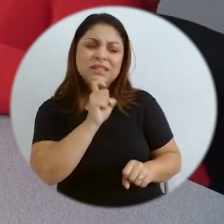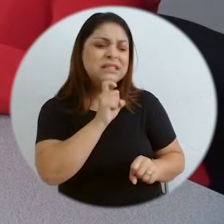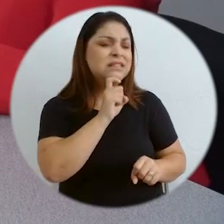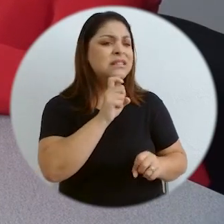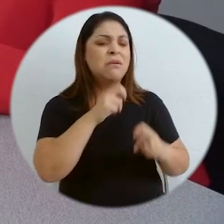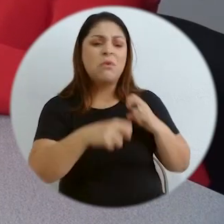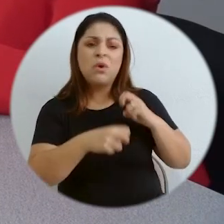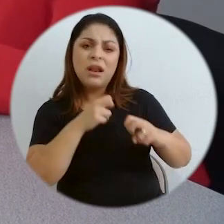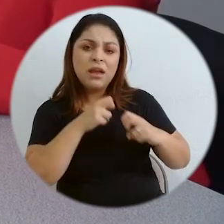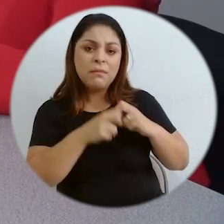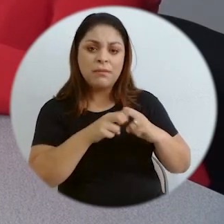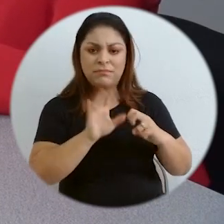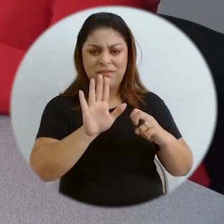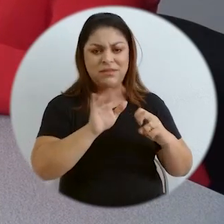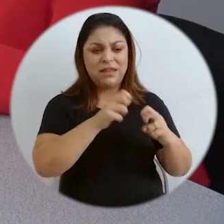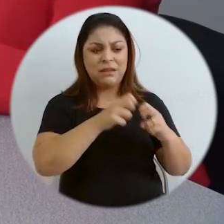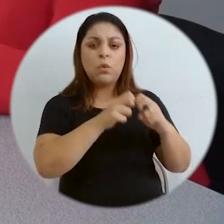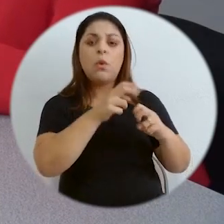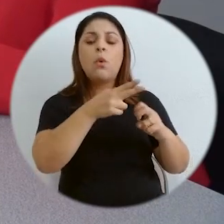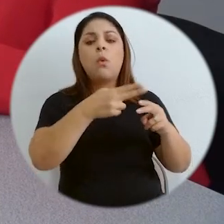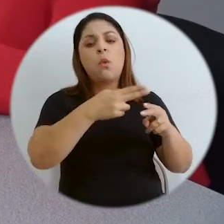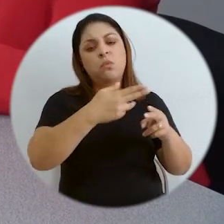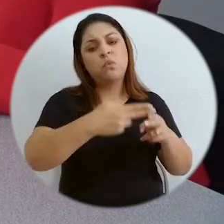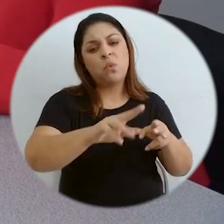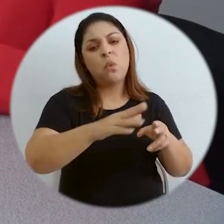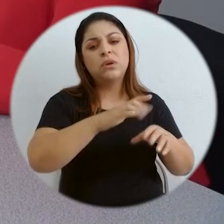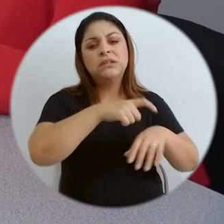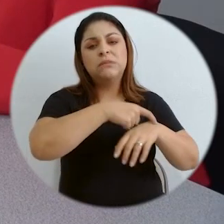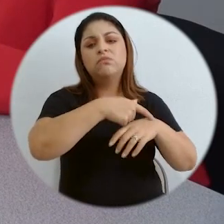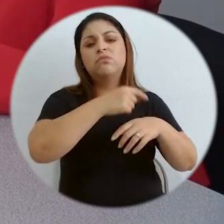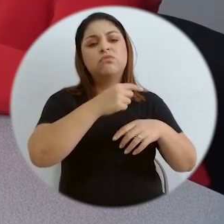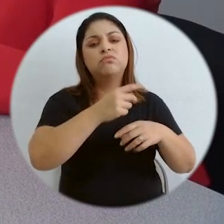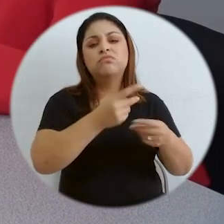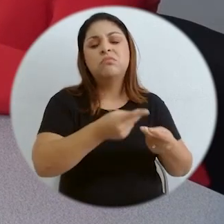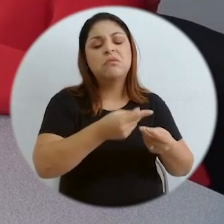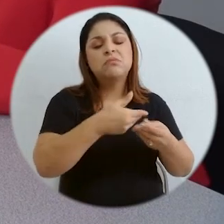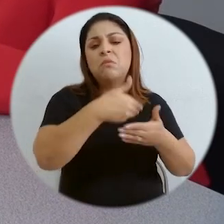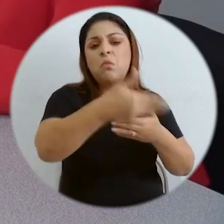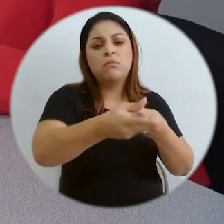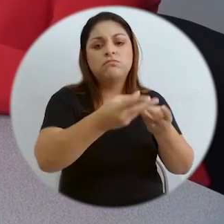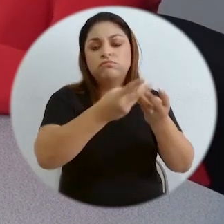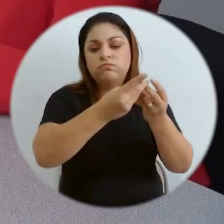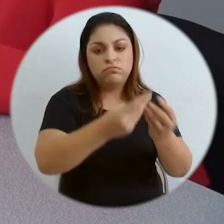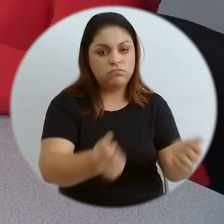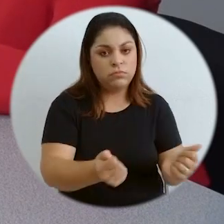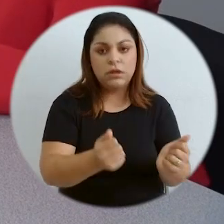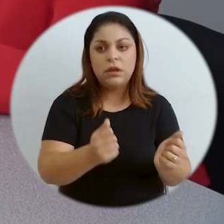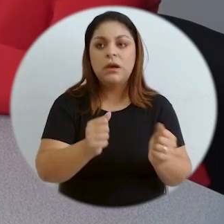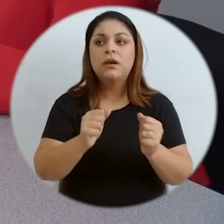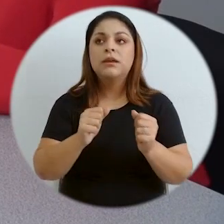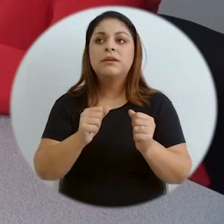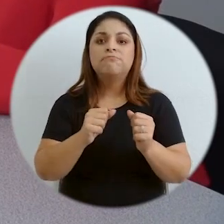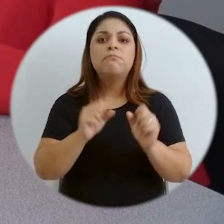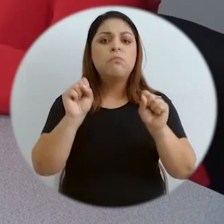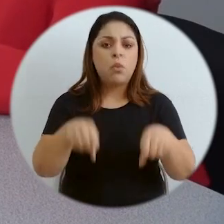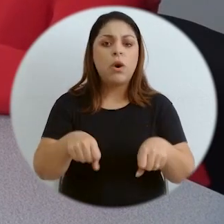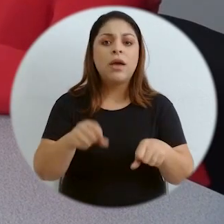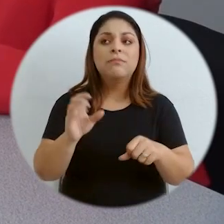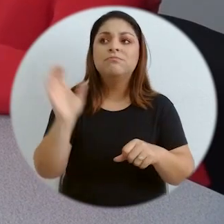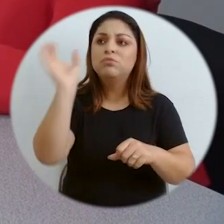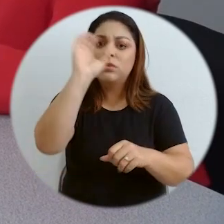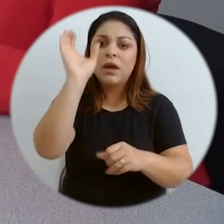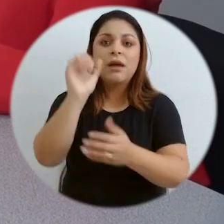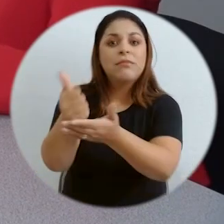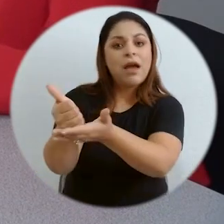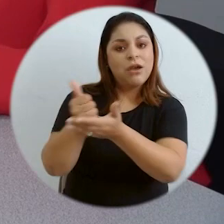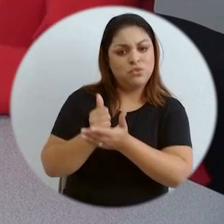solución, siempre hay una forma de salir adelante, de resolver las cosas. Por eso es tan importante pedir